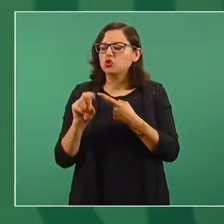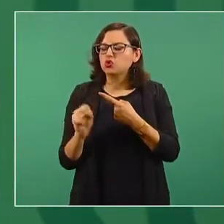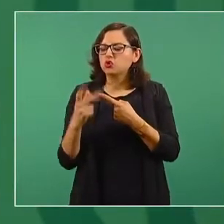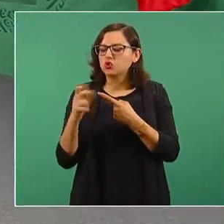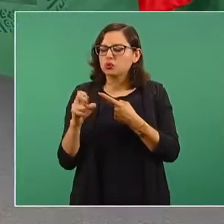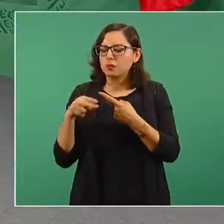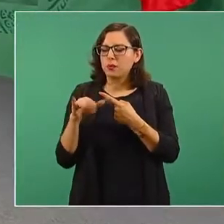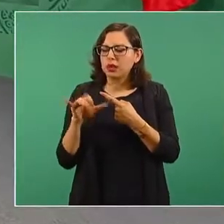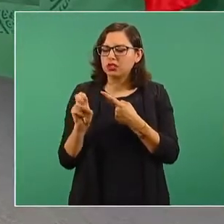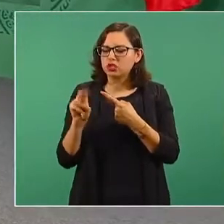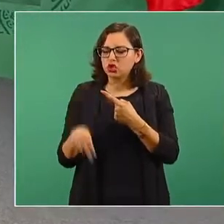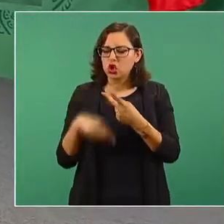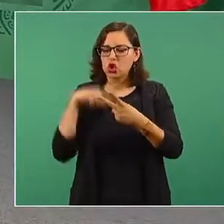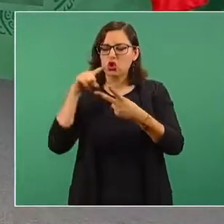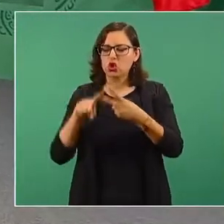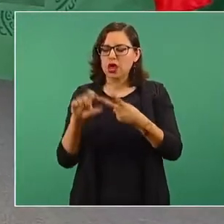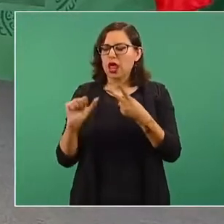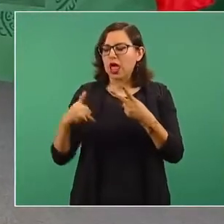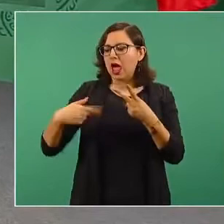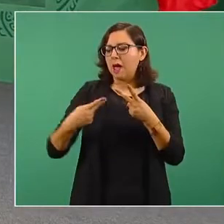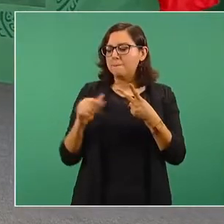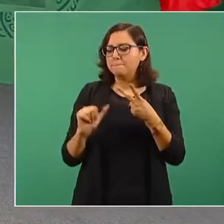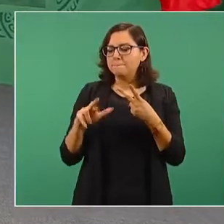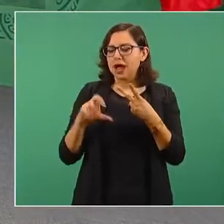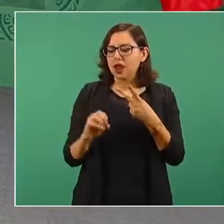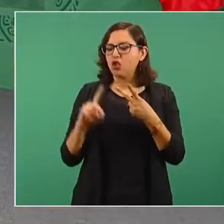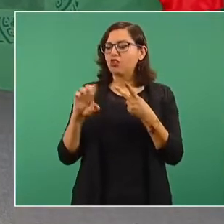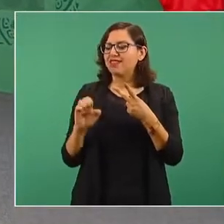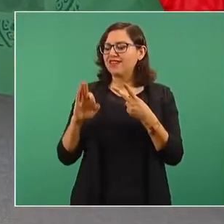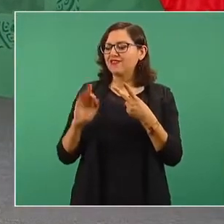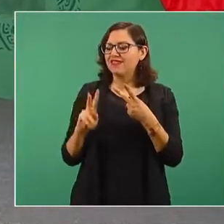un amparo en definitivo.